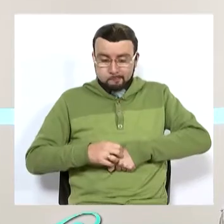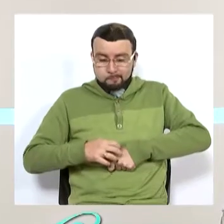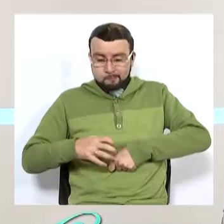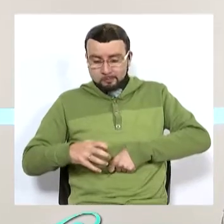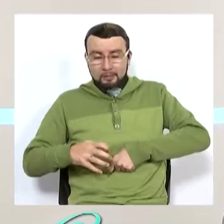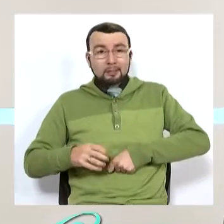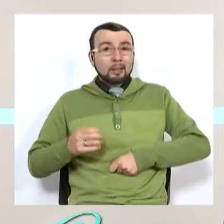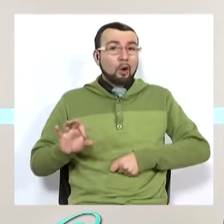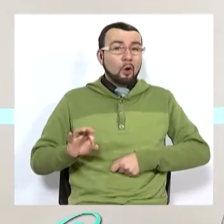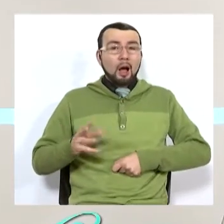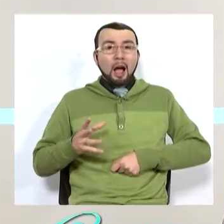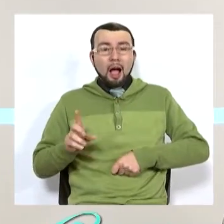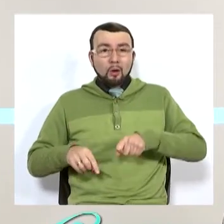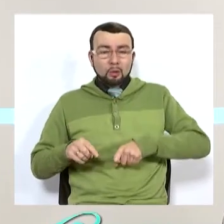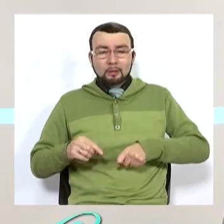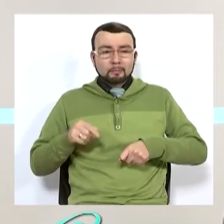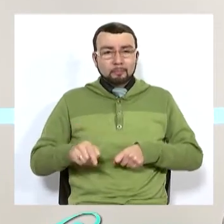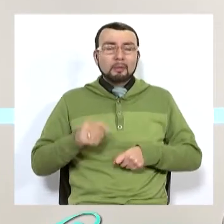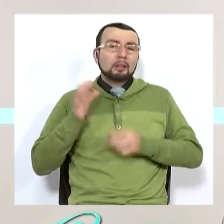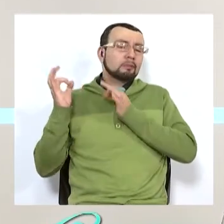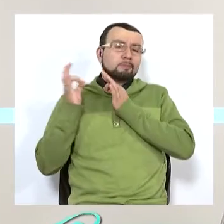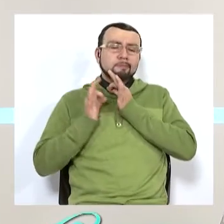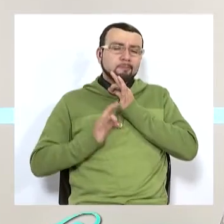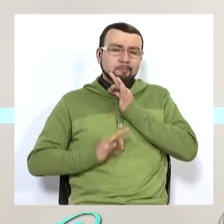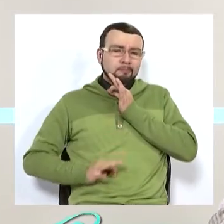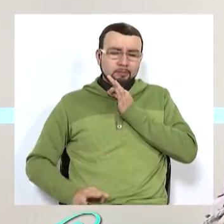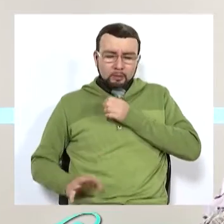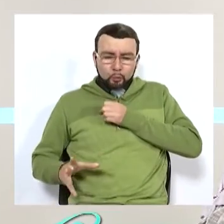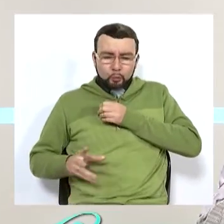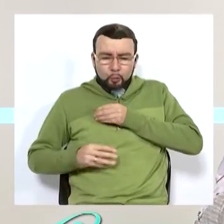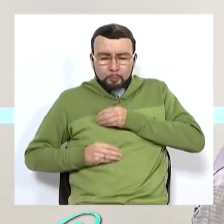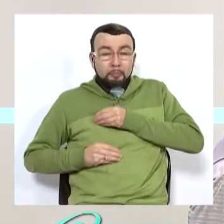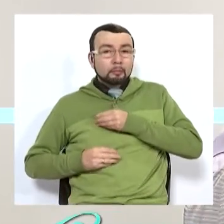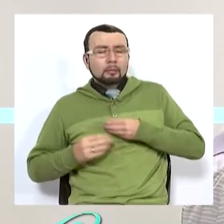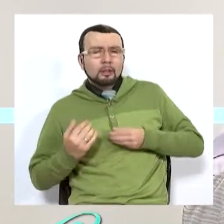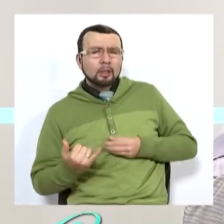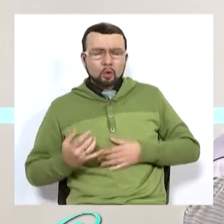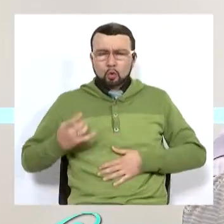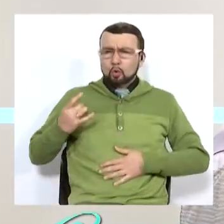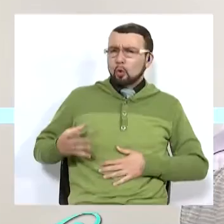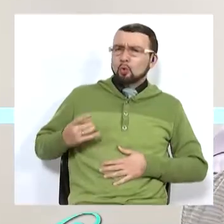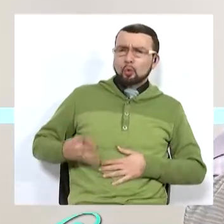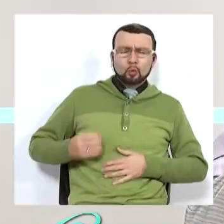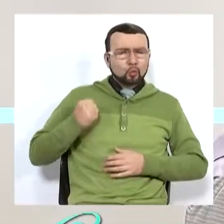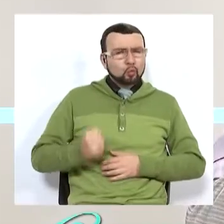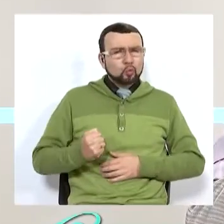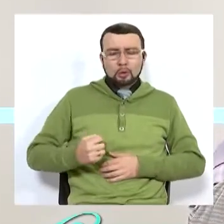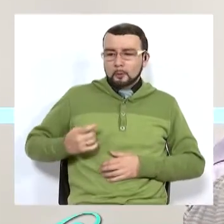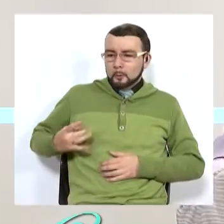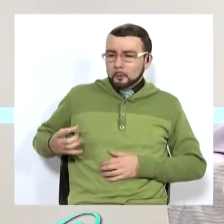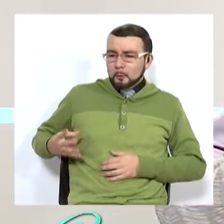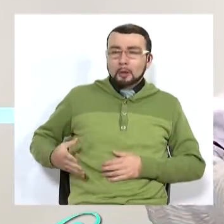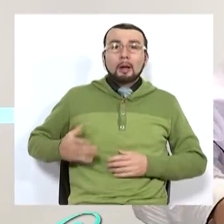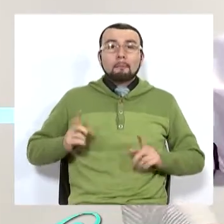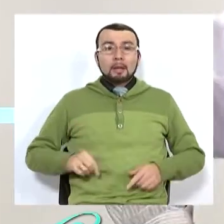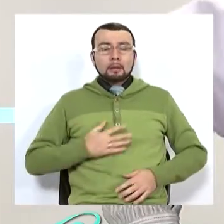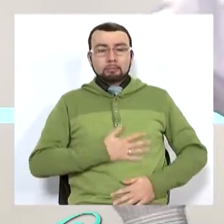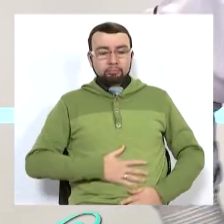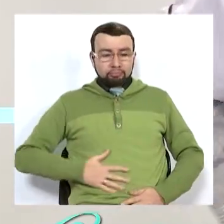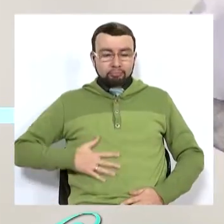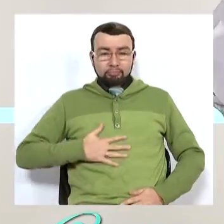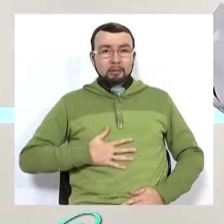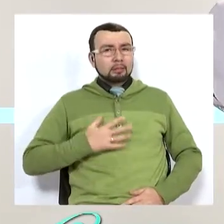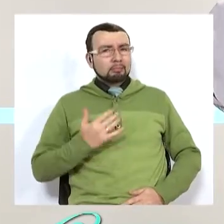aneurismas disecantes de aorta. Son dolores muy agudos que también se dan en el epigastrio y